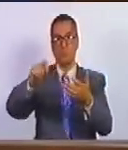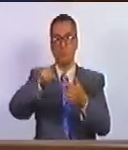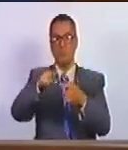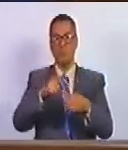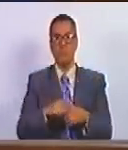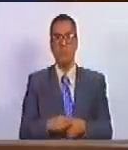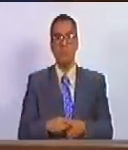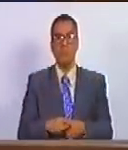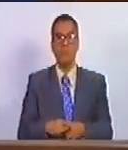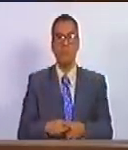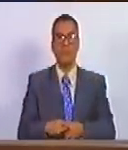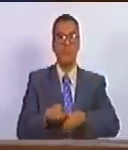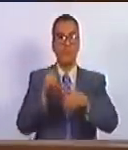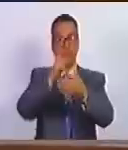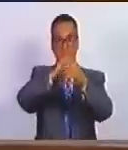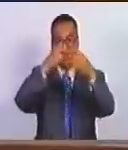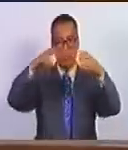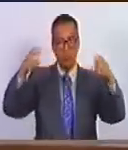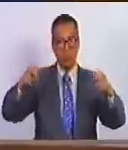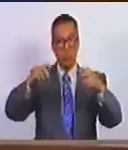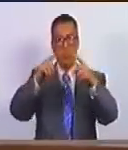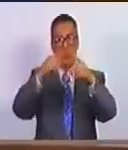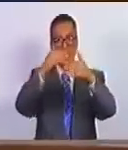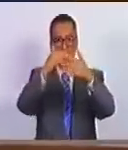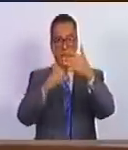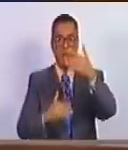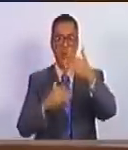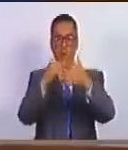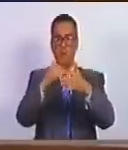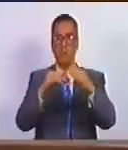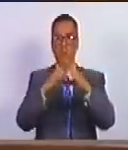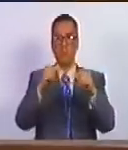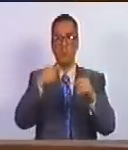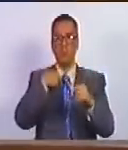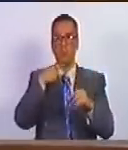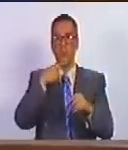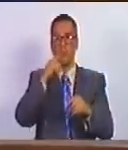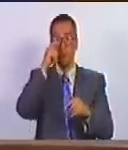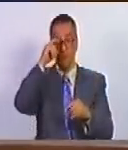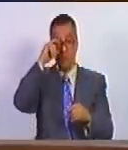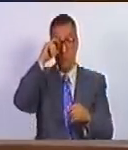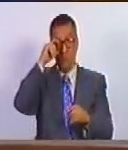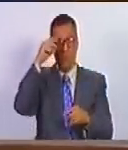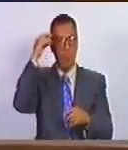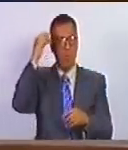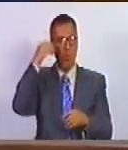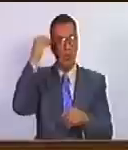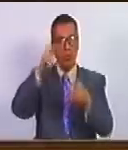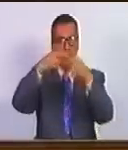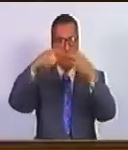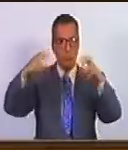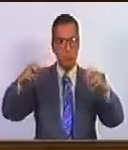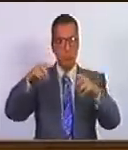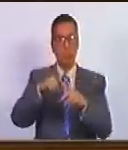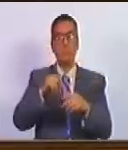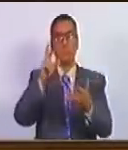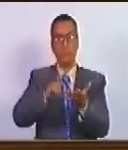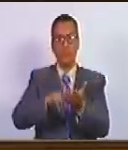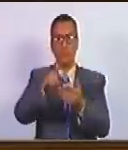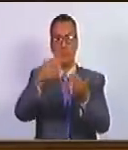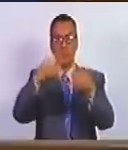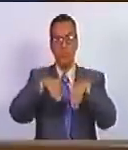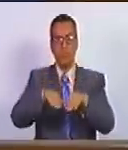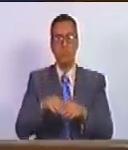siguientes términos. Epígrafe: tabla de valores. Es todo, ciudadano presidente. en consideración el epígrafe. Queda aprobado.